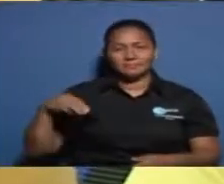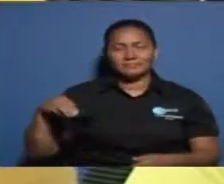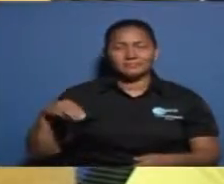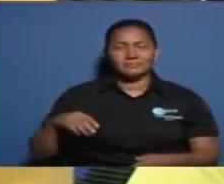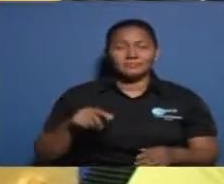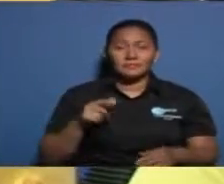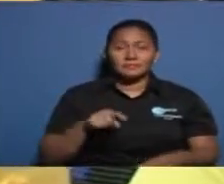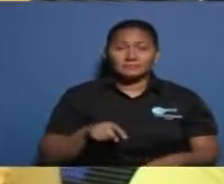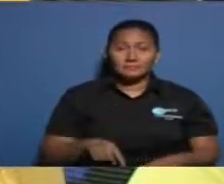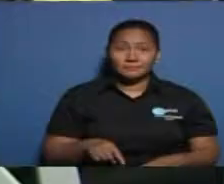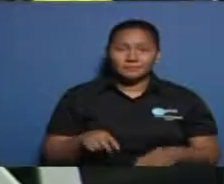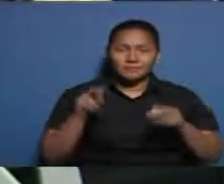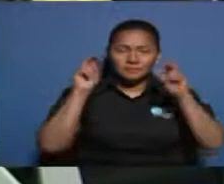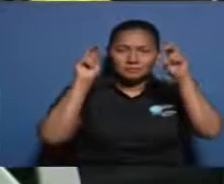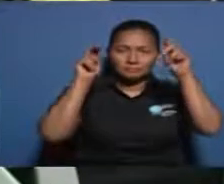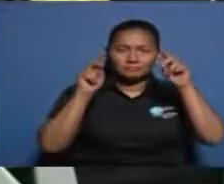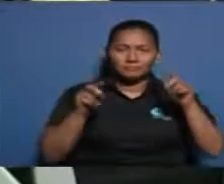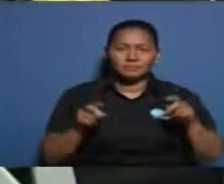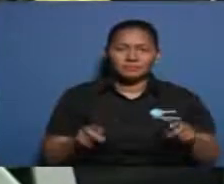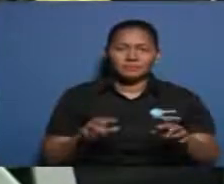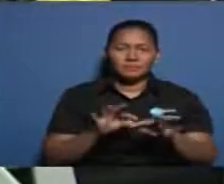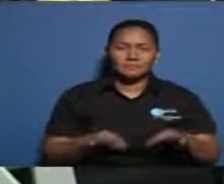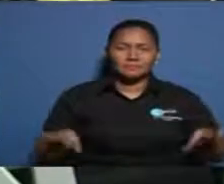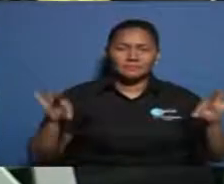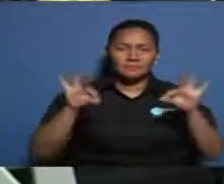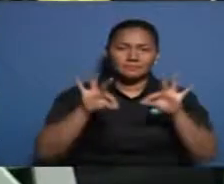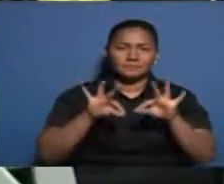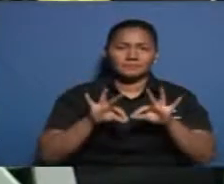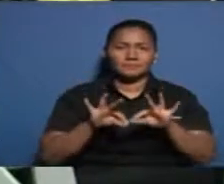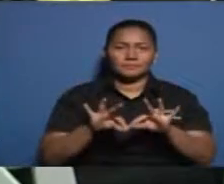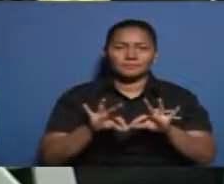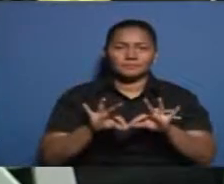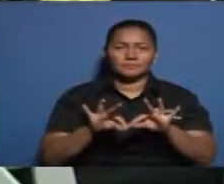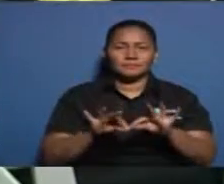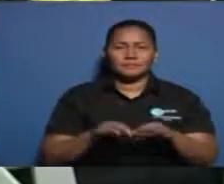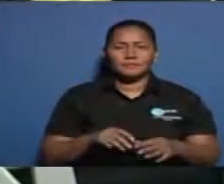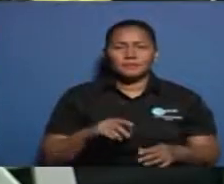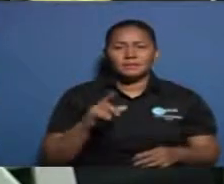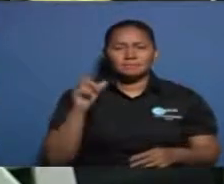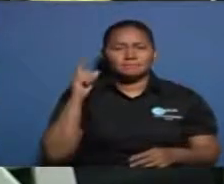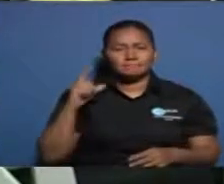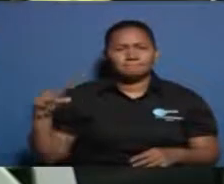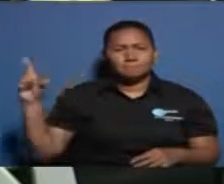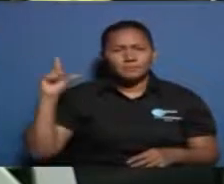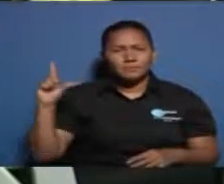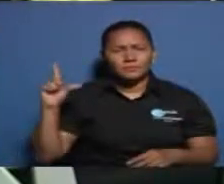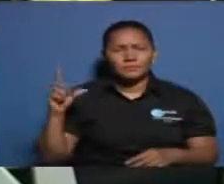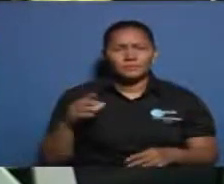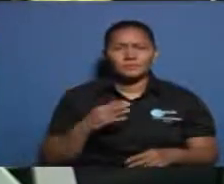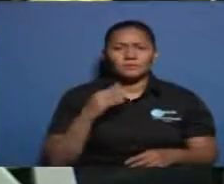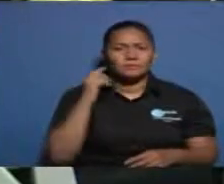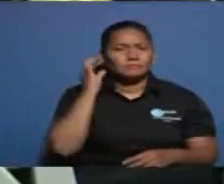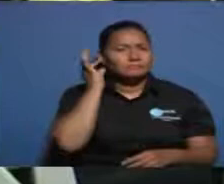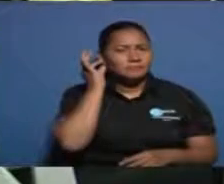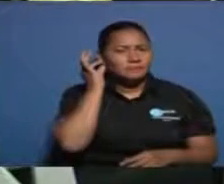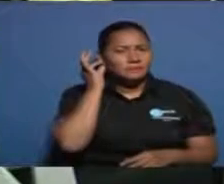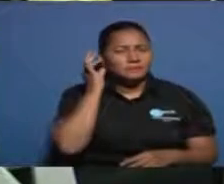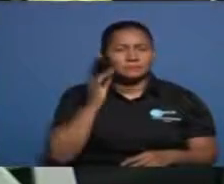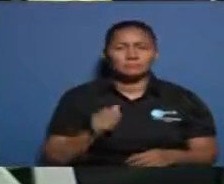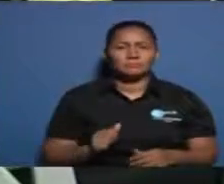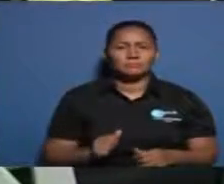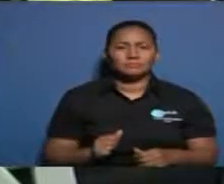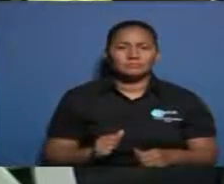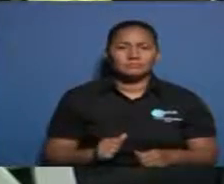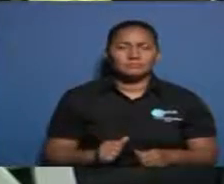francisco y es el tema de género es el tema de esos logros que han tenido la mujer pero también de esas cositas todavía que quedan por ahí suelta